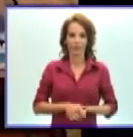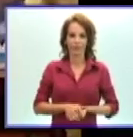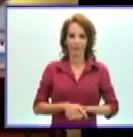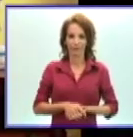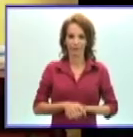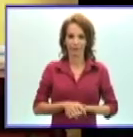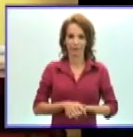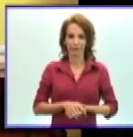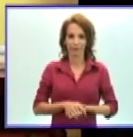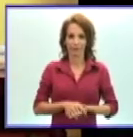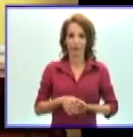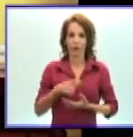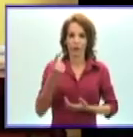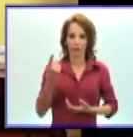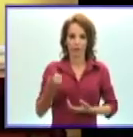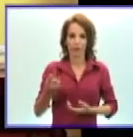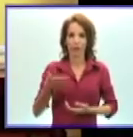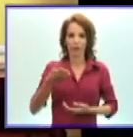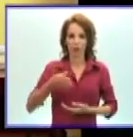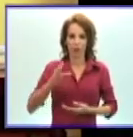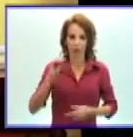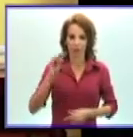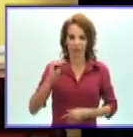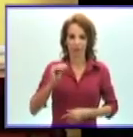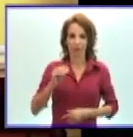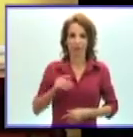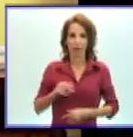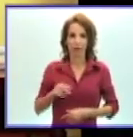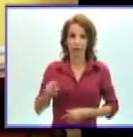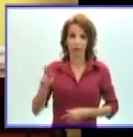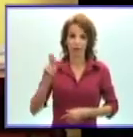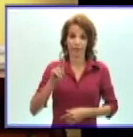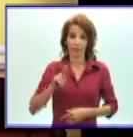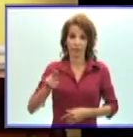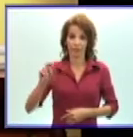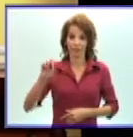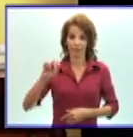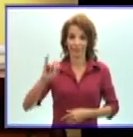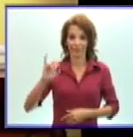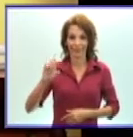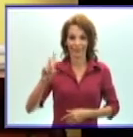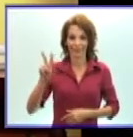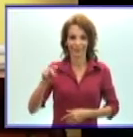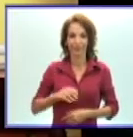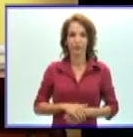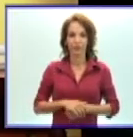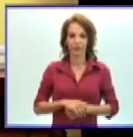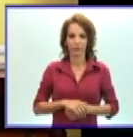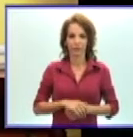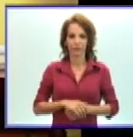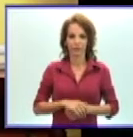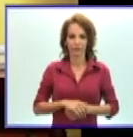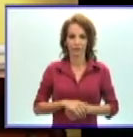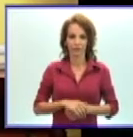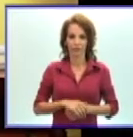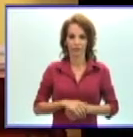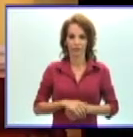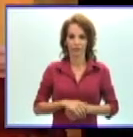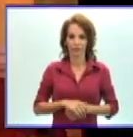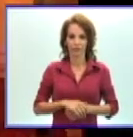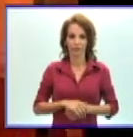es lo primero que vamos a hablar? Bueno, de universo. El universo como un todo, y dentro de él, ¿qué?